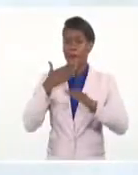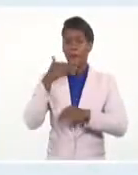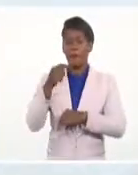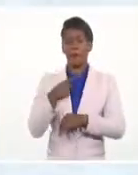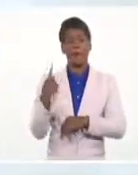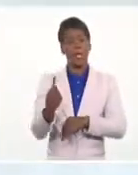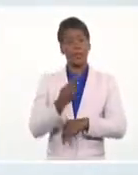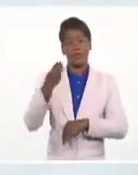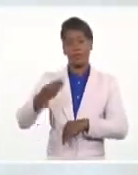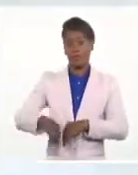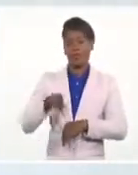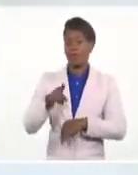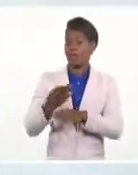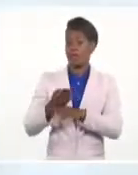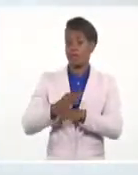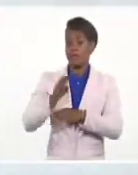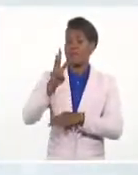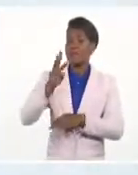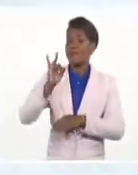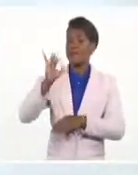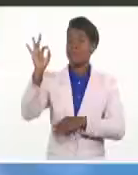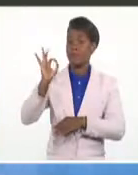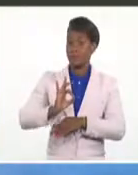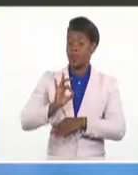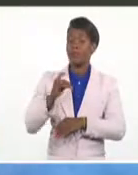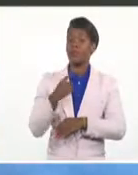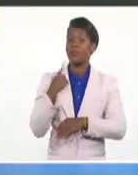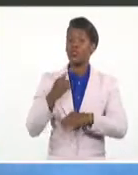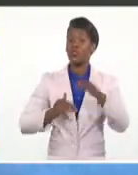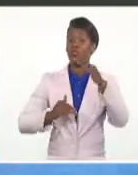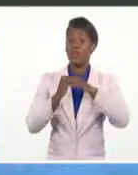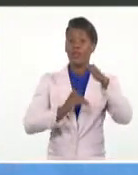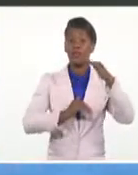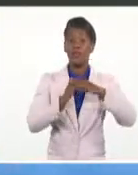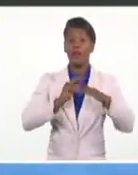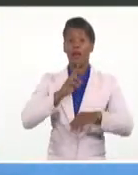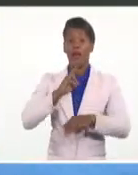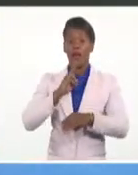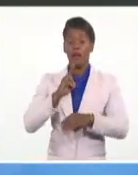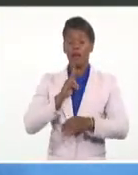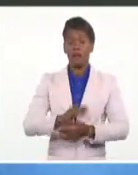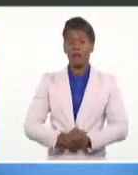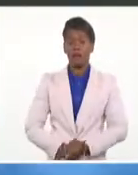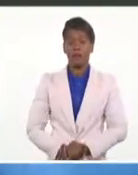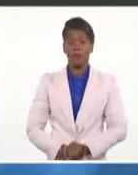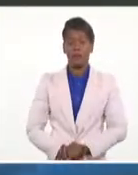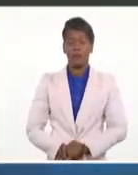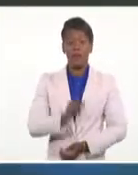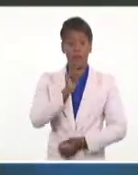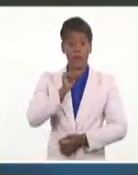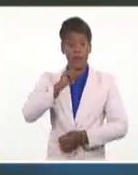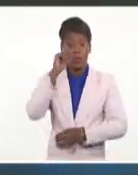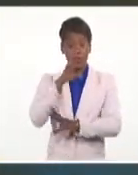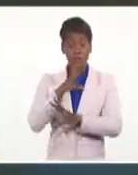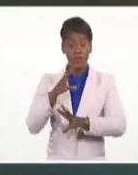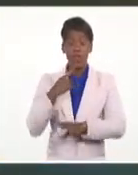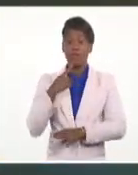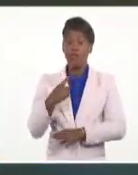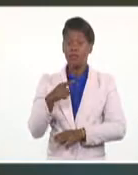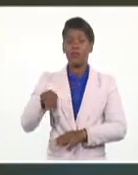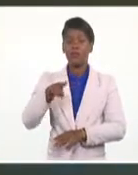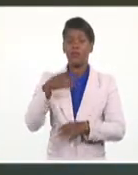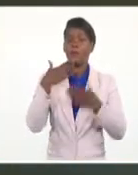el 37% de la capacidad total de embalse de la nación. Expertos califican ese elemento